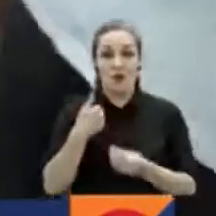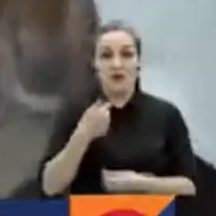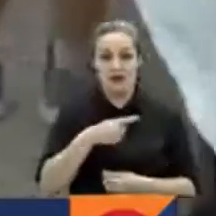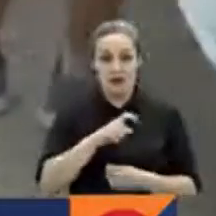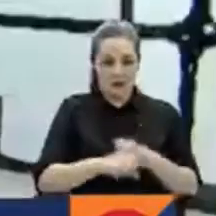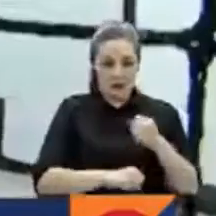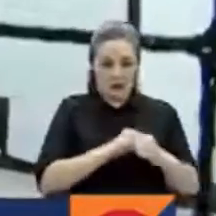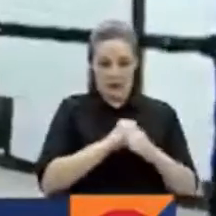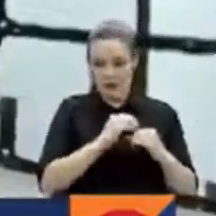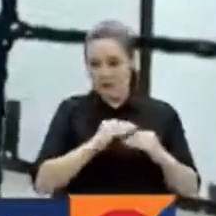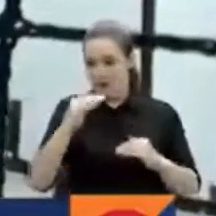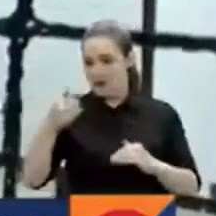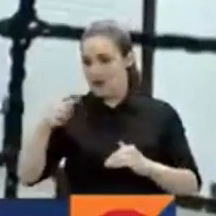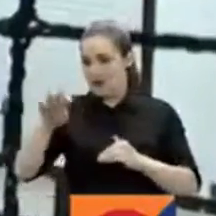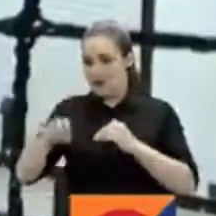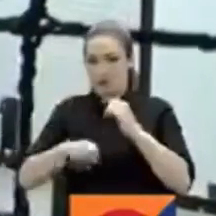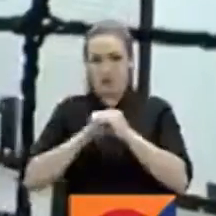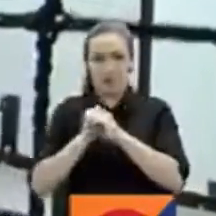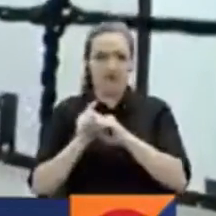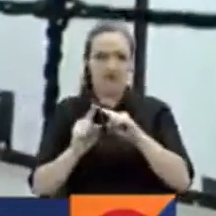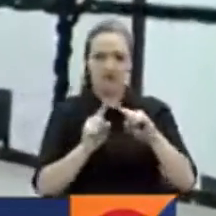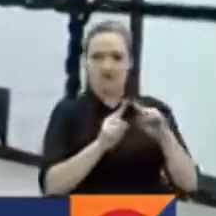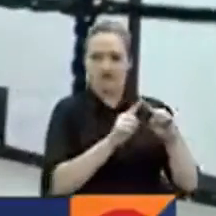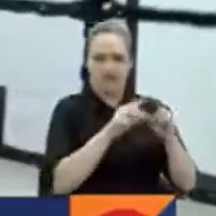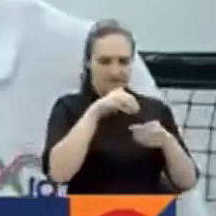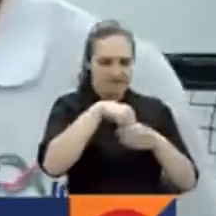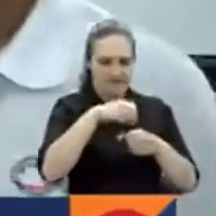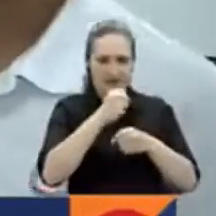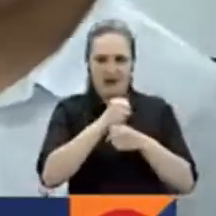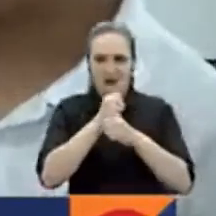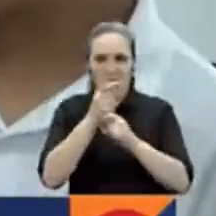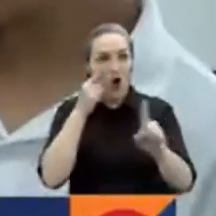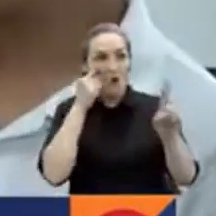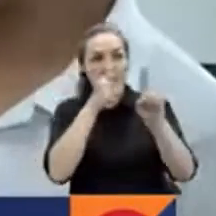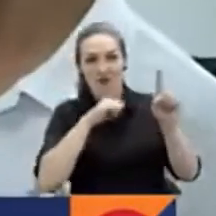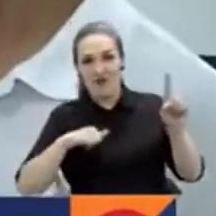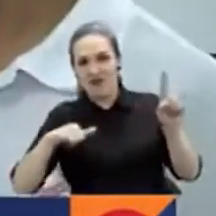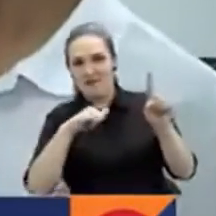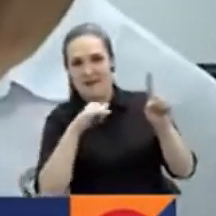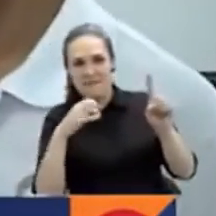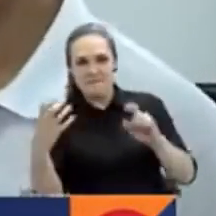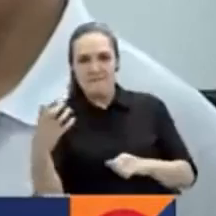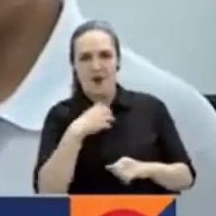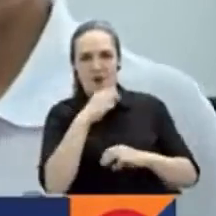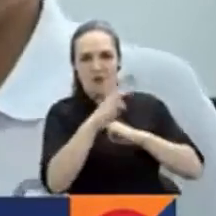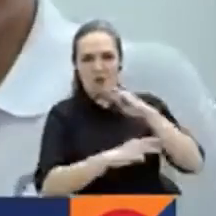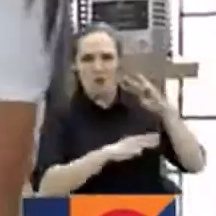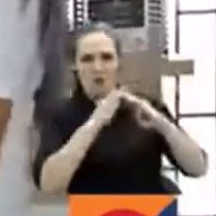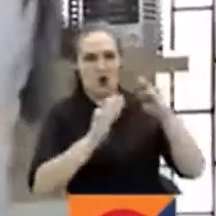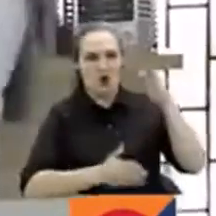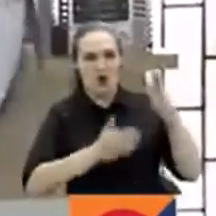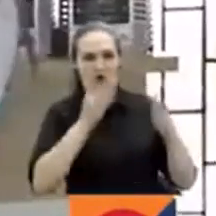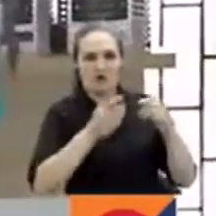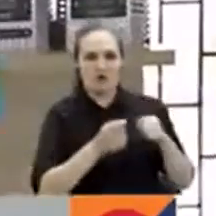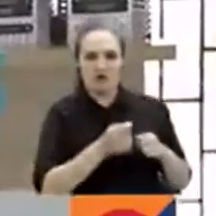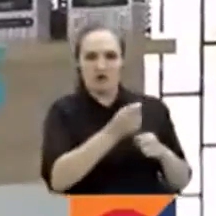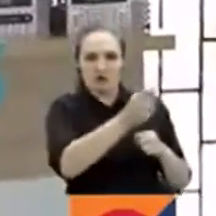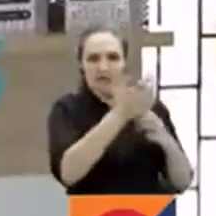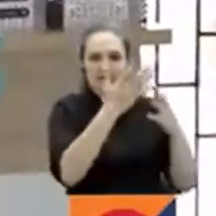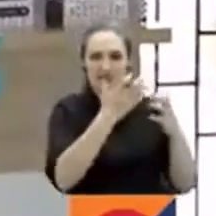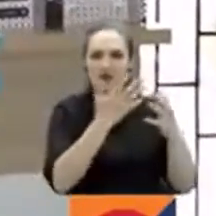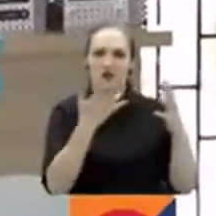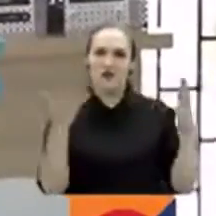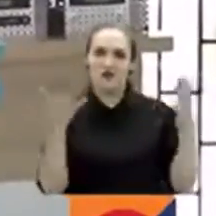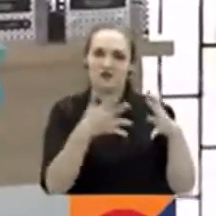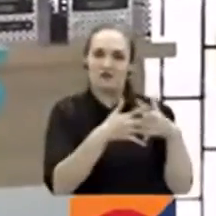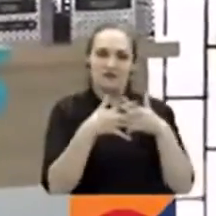y 19 años tienen diferentes funciones, pero un mismo objetivo: ganar el Mundial de Robótica próximo a realizarse en